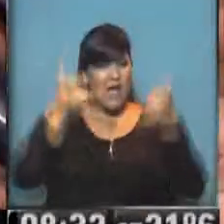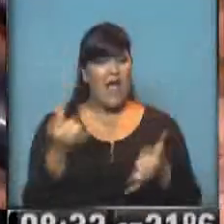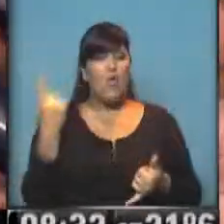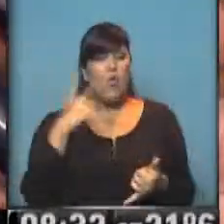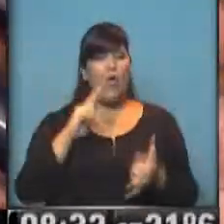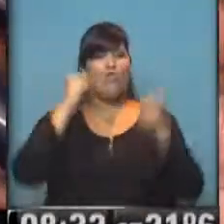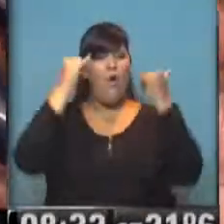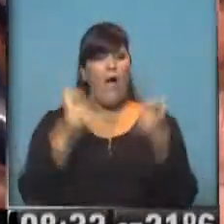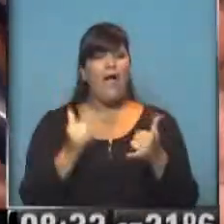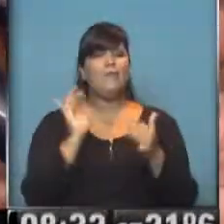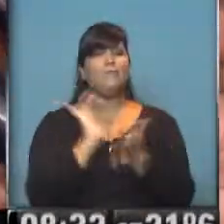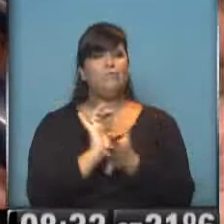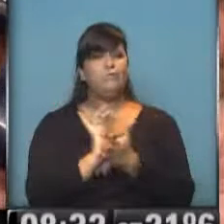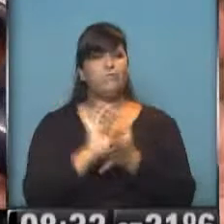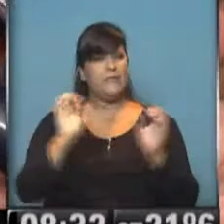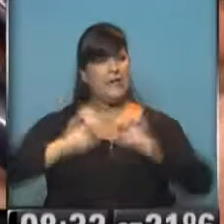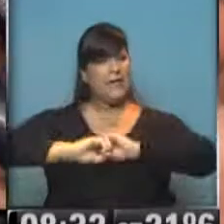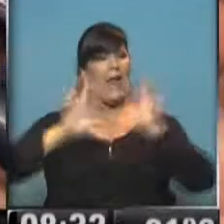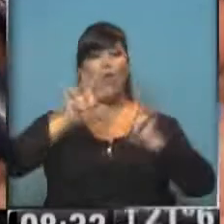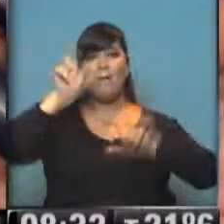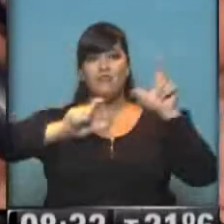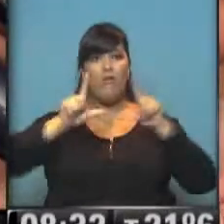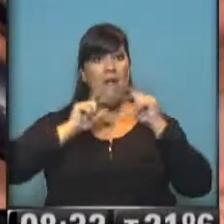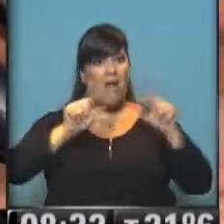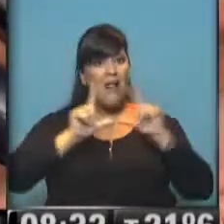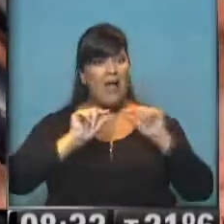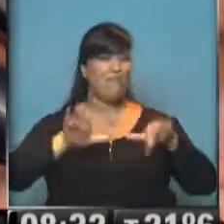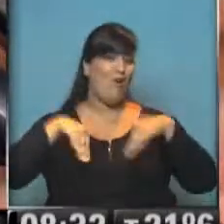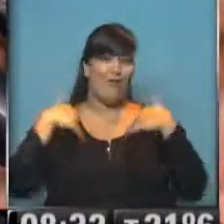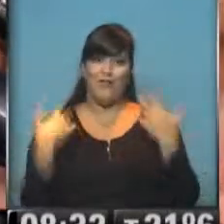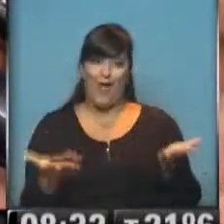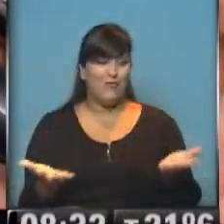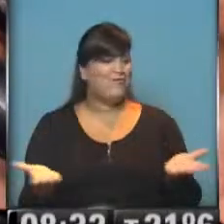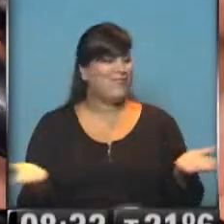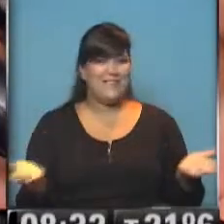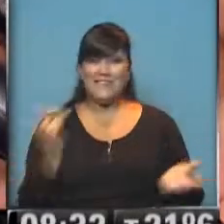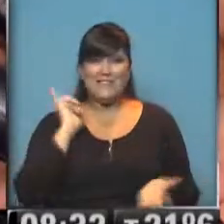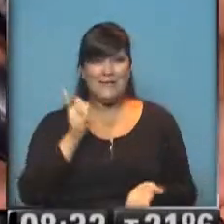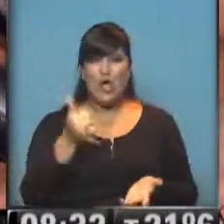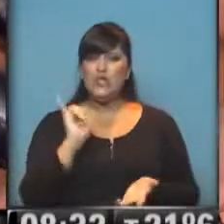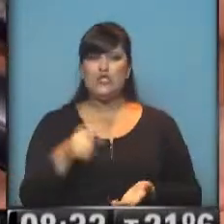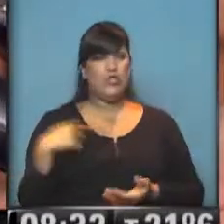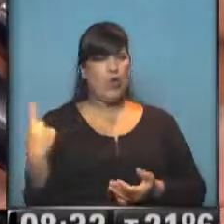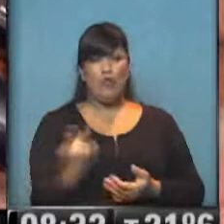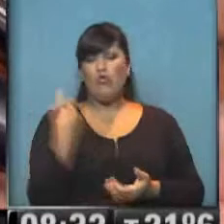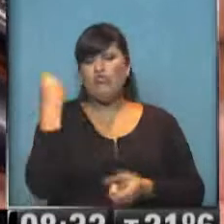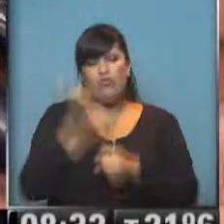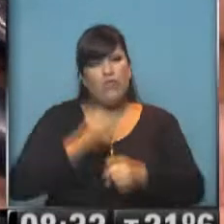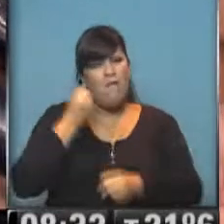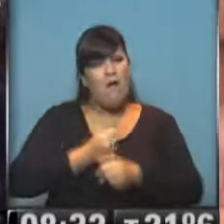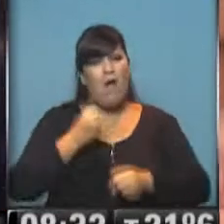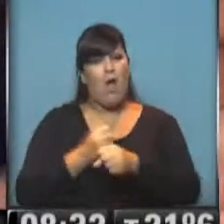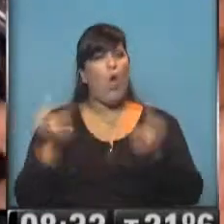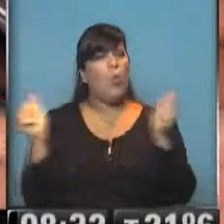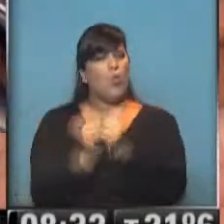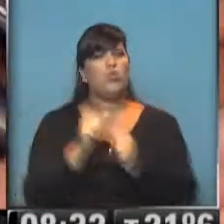hay un claro reclamo de la gente, bueno, nada pudo parar nuestra voluntad con Granado y todo mi